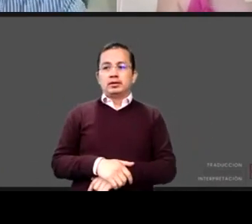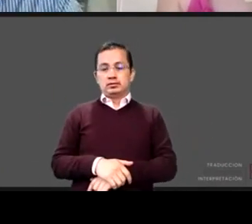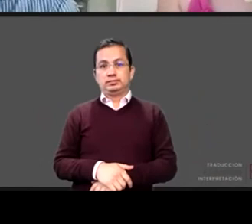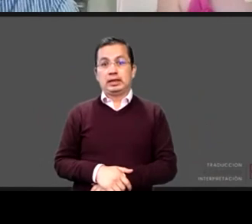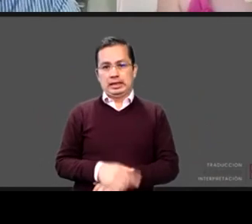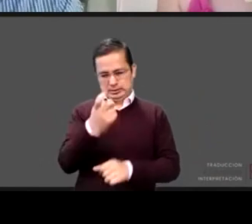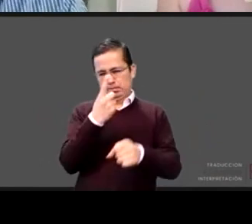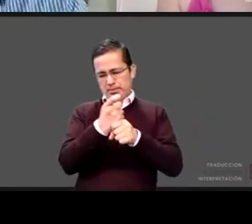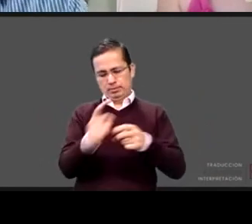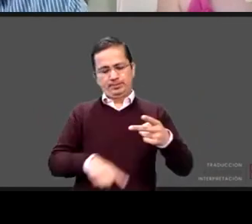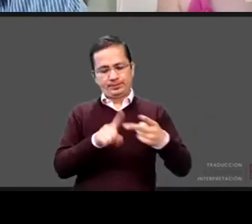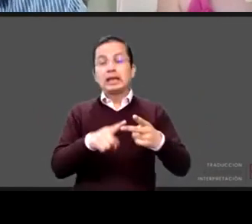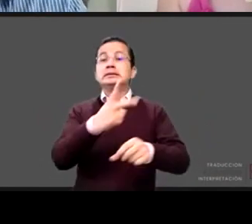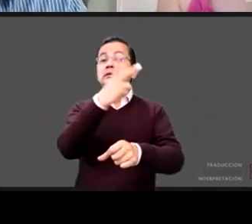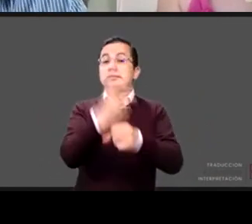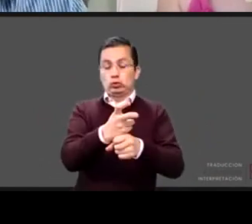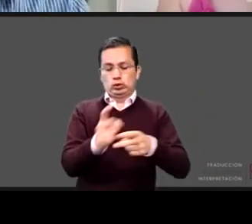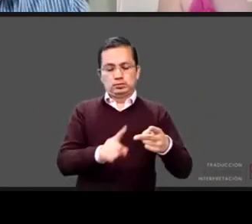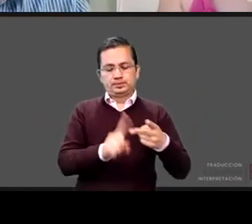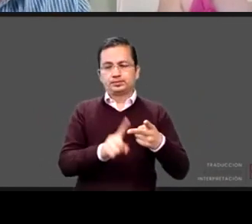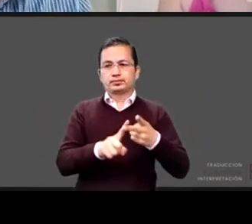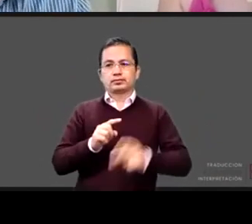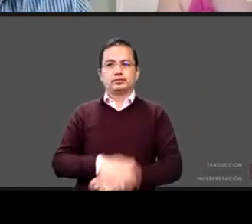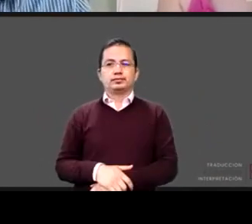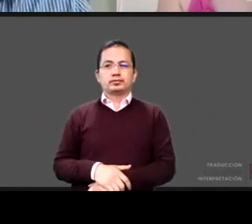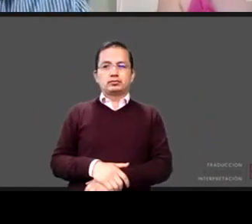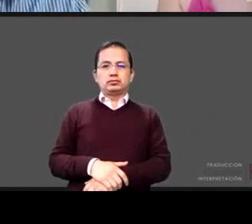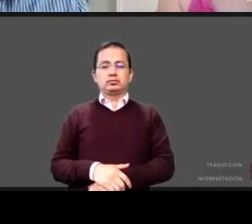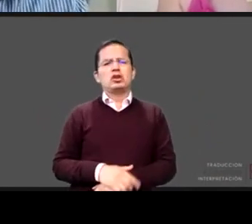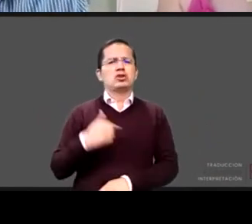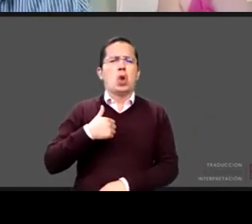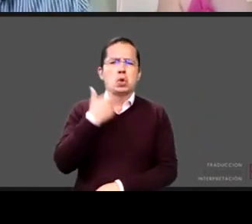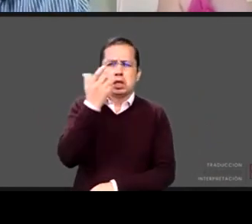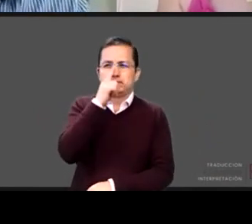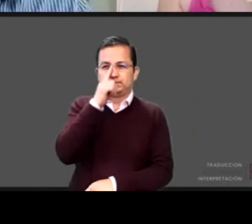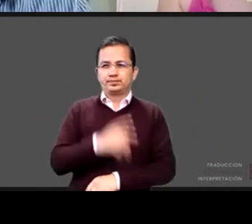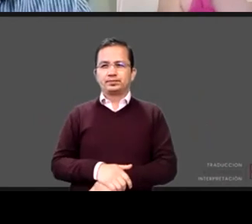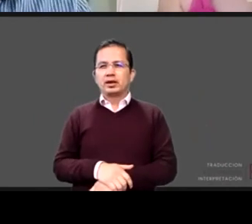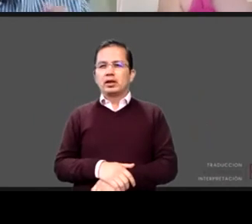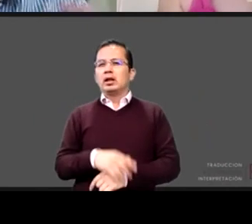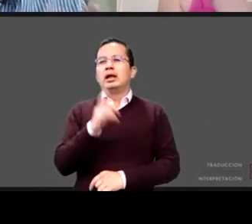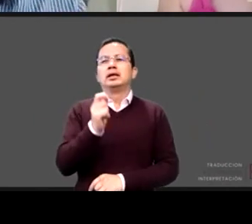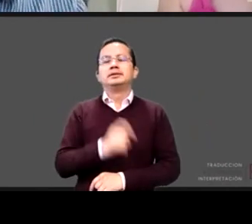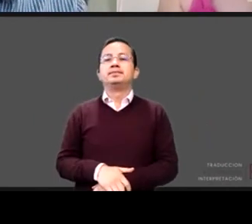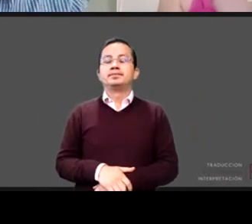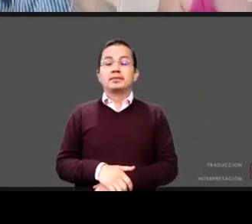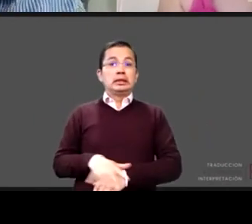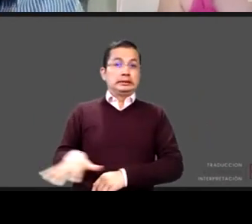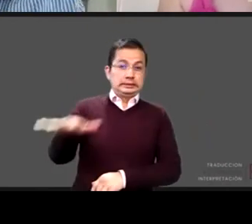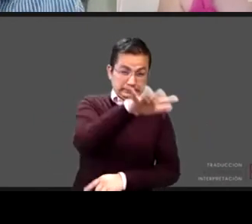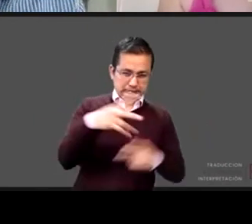Lo segundo, yo quisiera decirle a la gente que este esfuerzo que hace